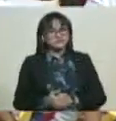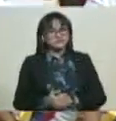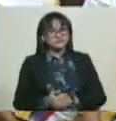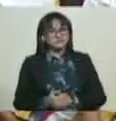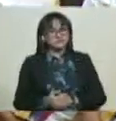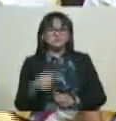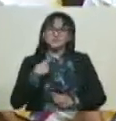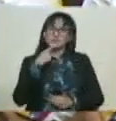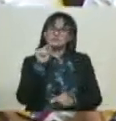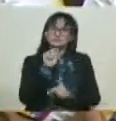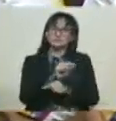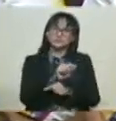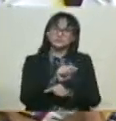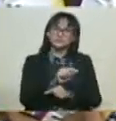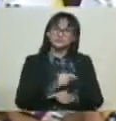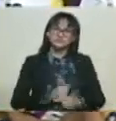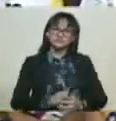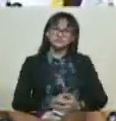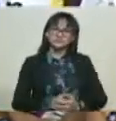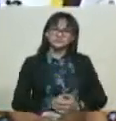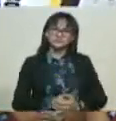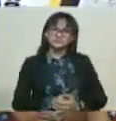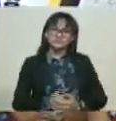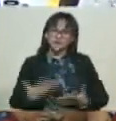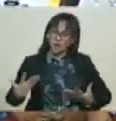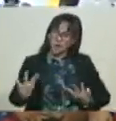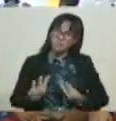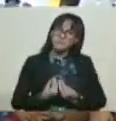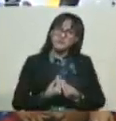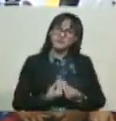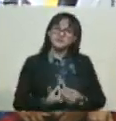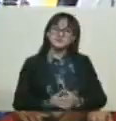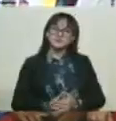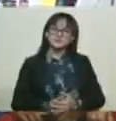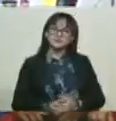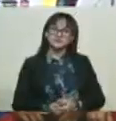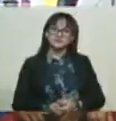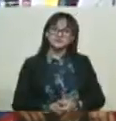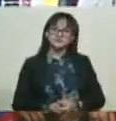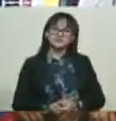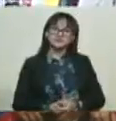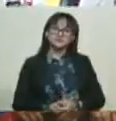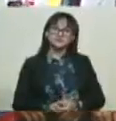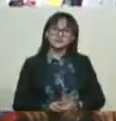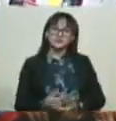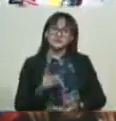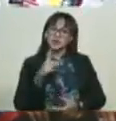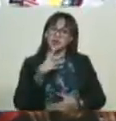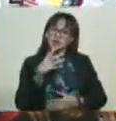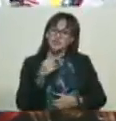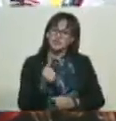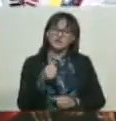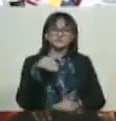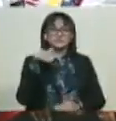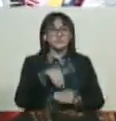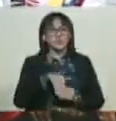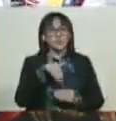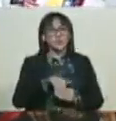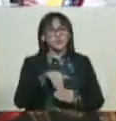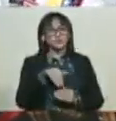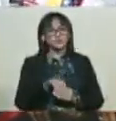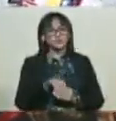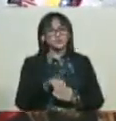yo les dije acompáñenme denme su confianza de su voto